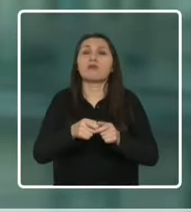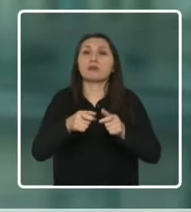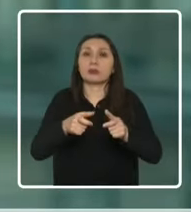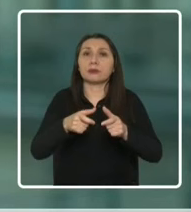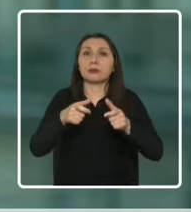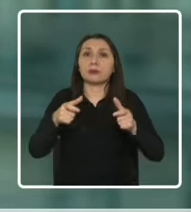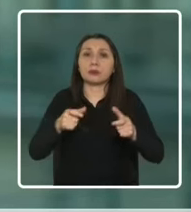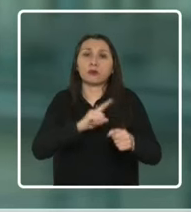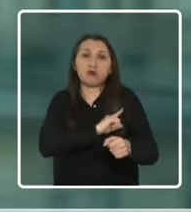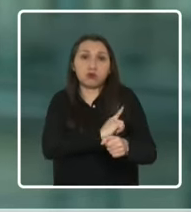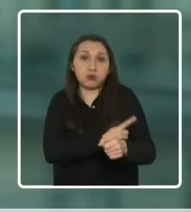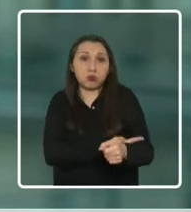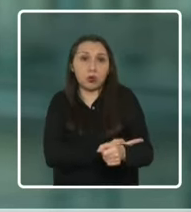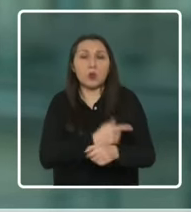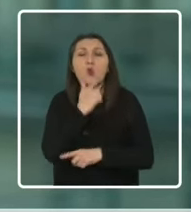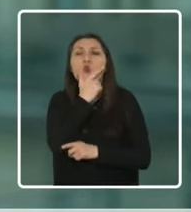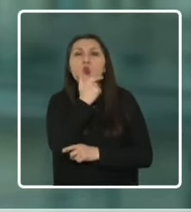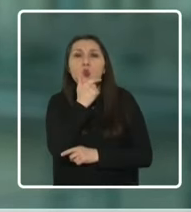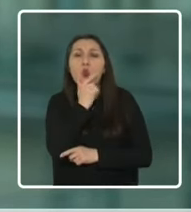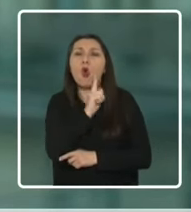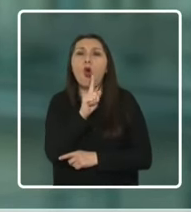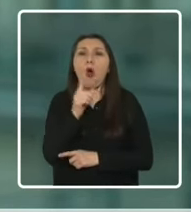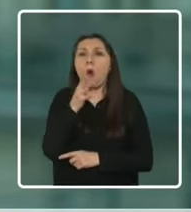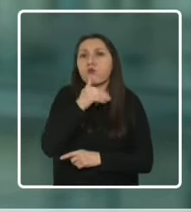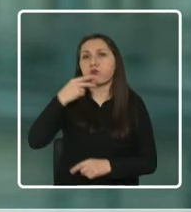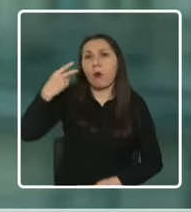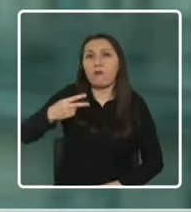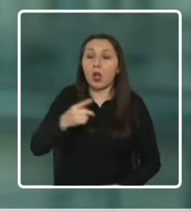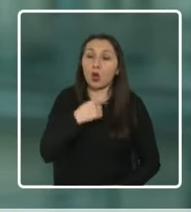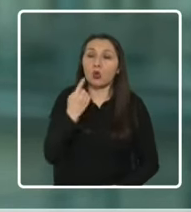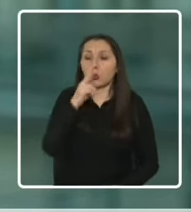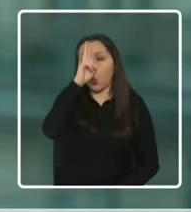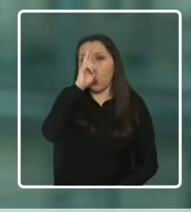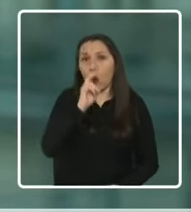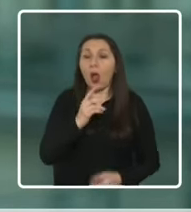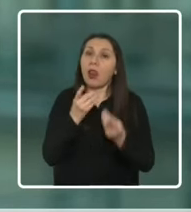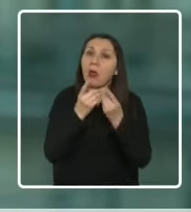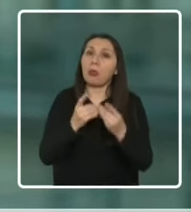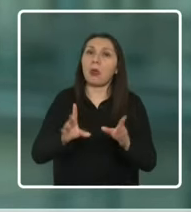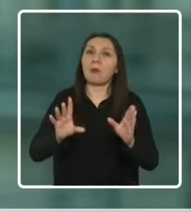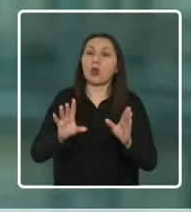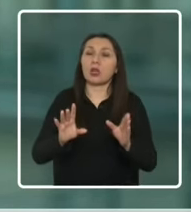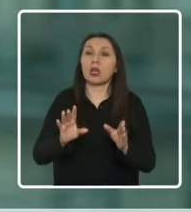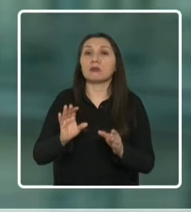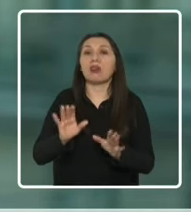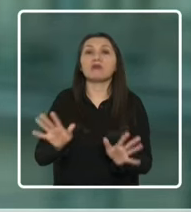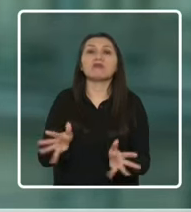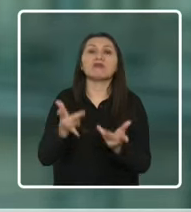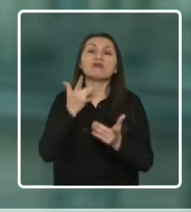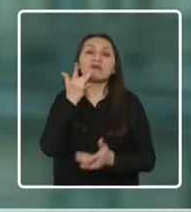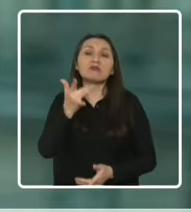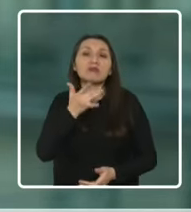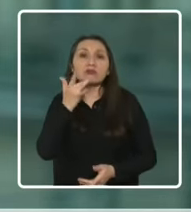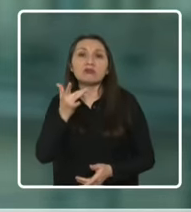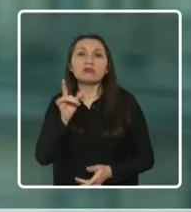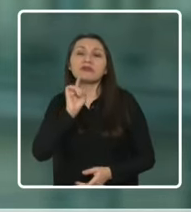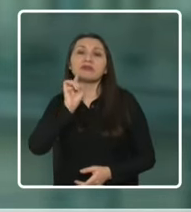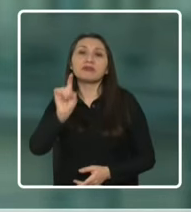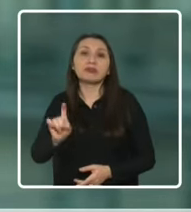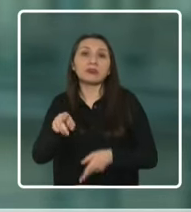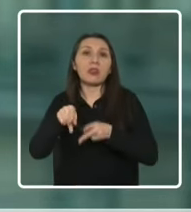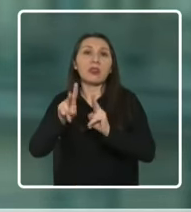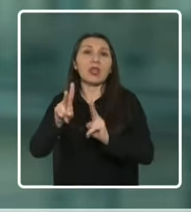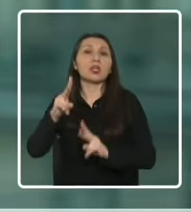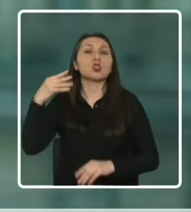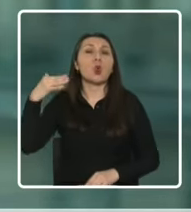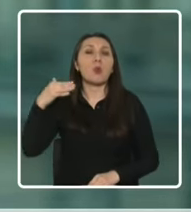de fuerzas que cuestionan o no valoran como nosotros la democracia, que relativizan la importancia de los